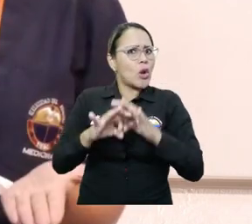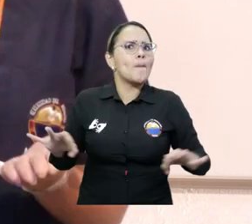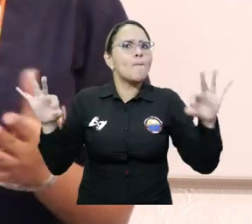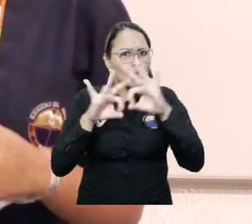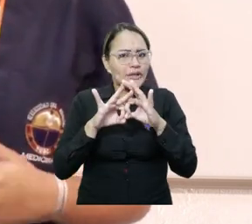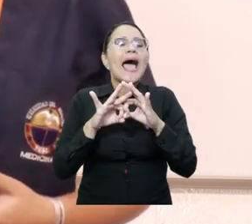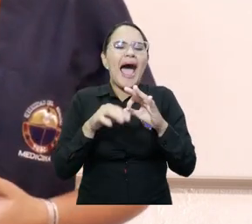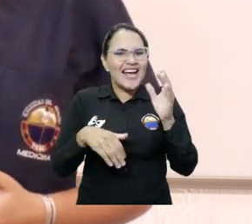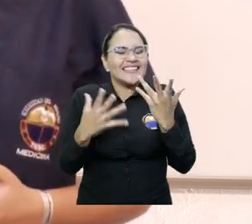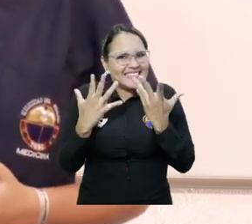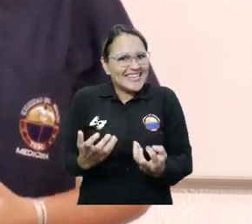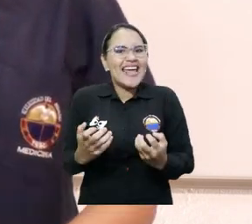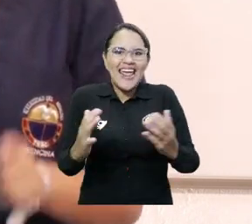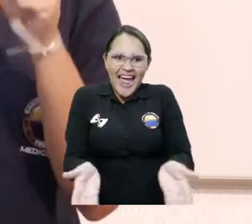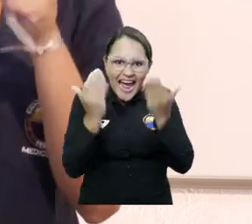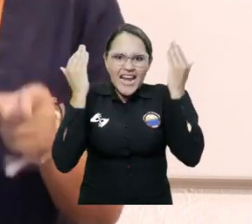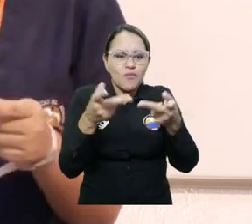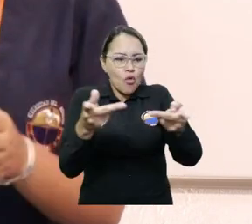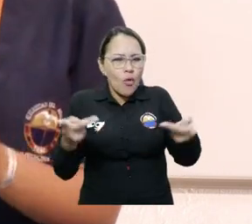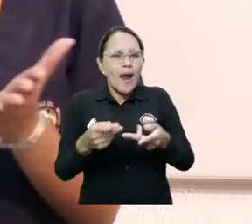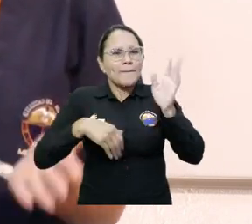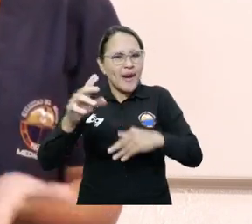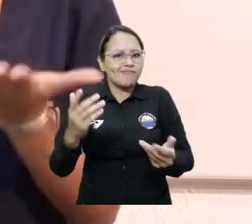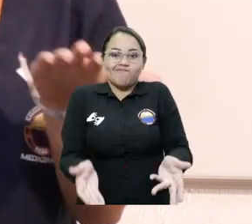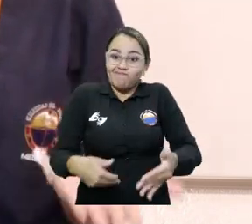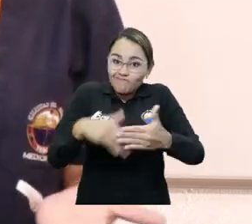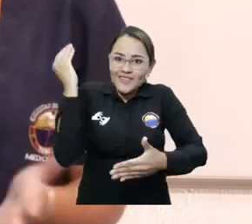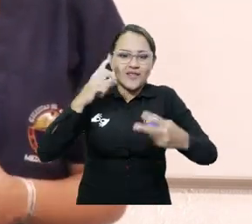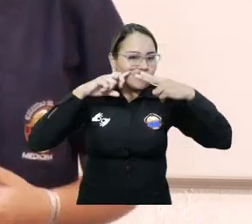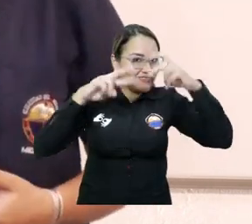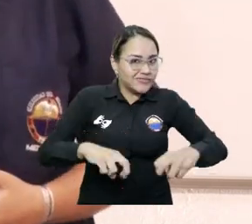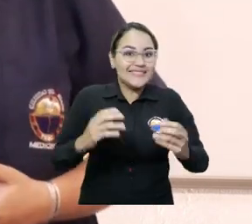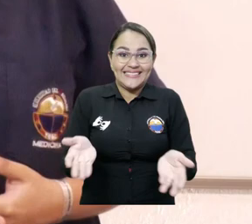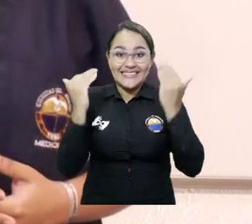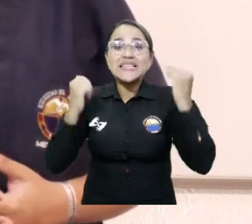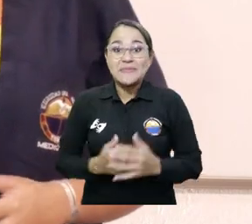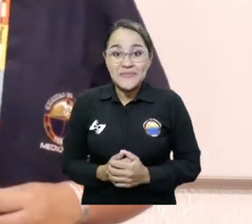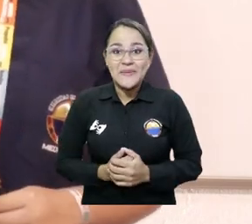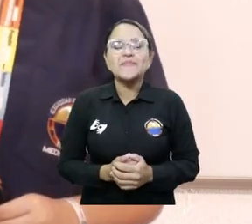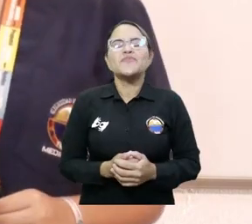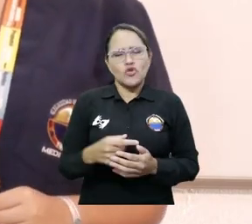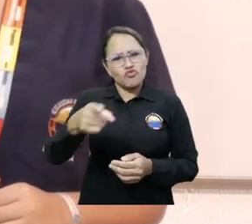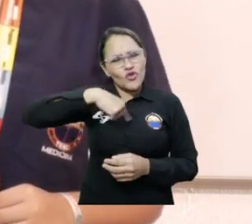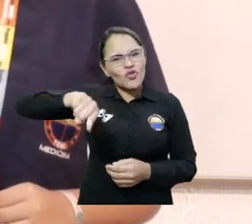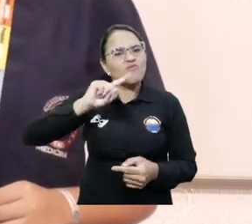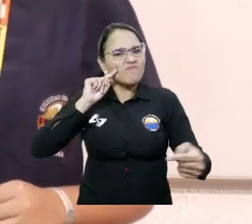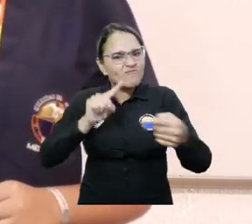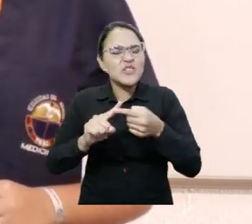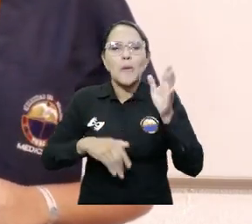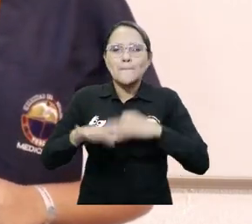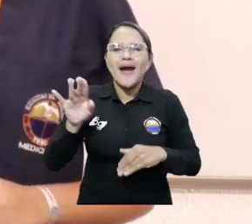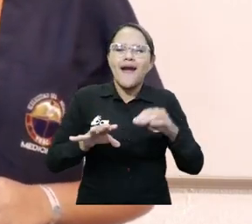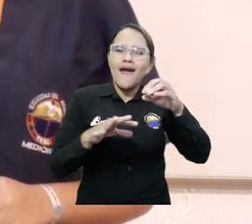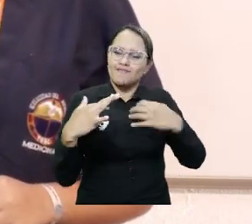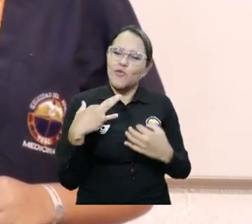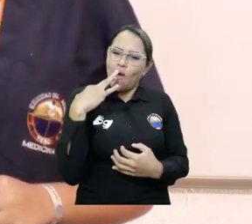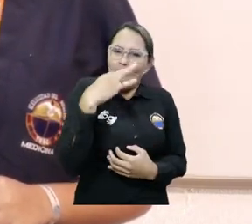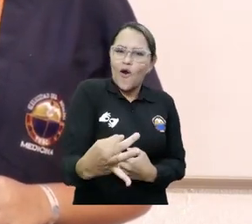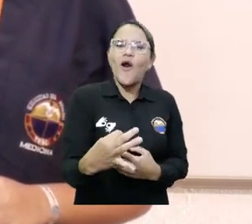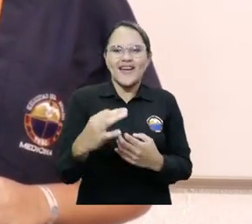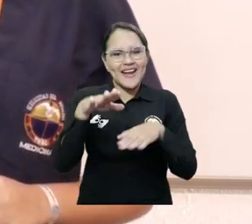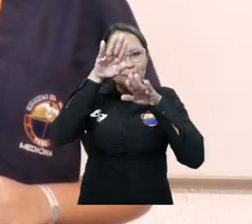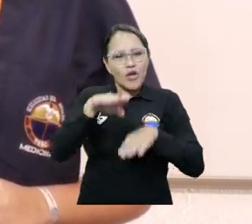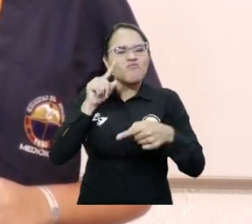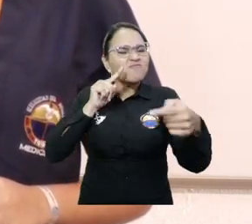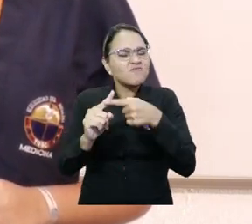y por eso buscamos generar espacios amigables donde ustedes puedan empezar a investigar de una manera correcta. Le debemos a nuestra facultad escoger representantes